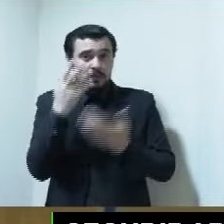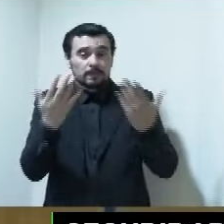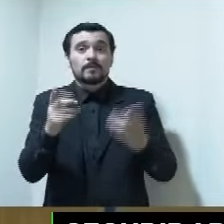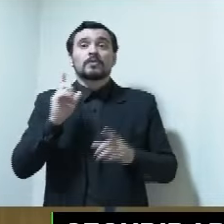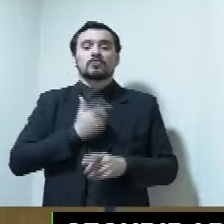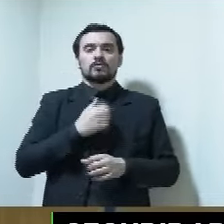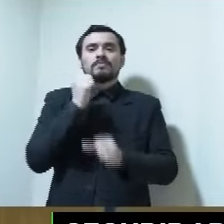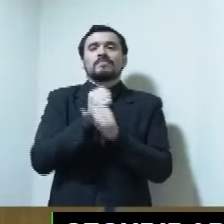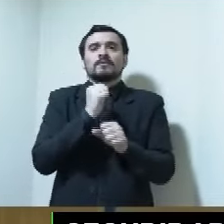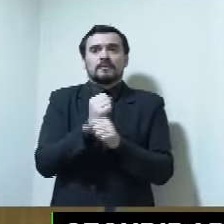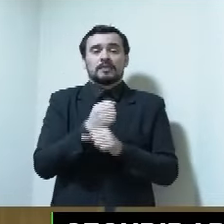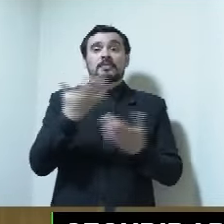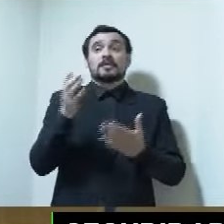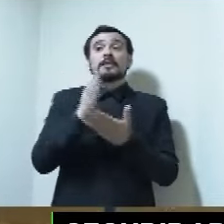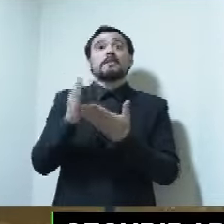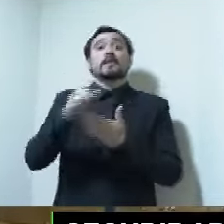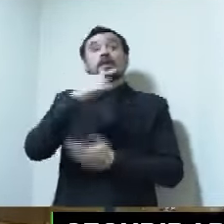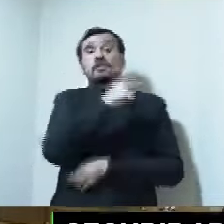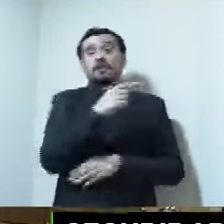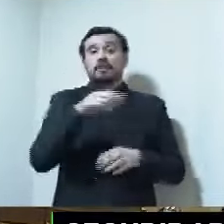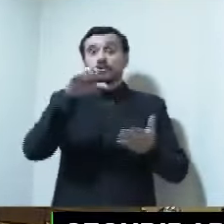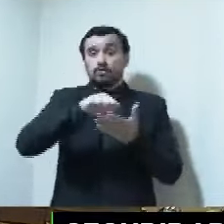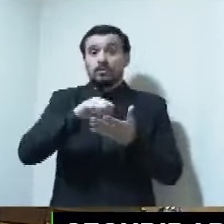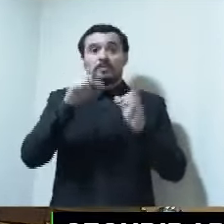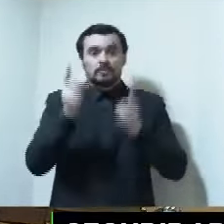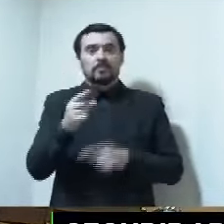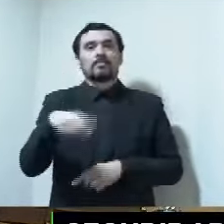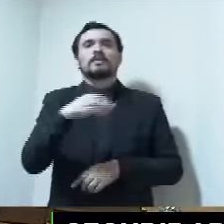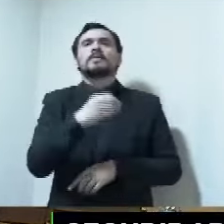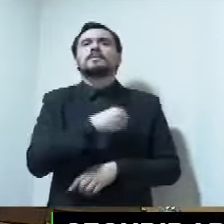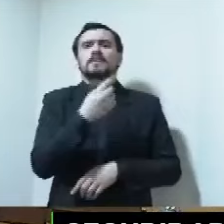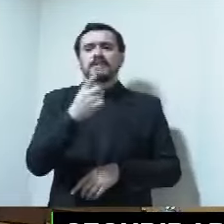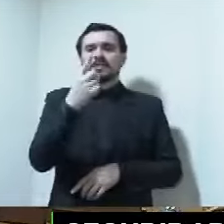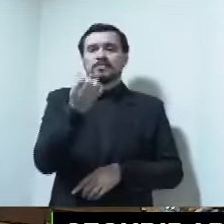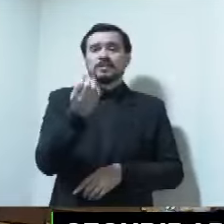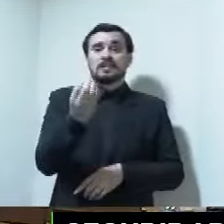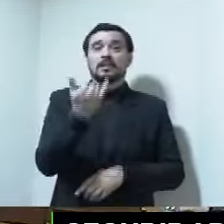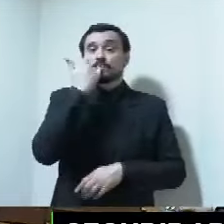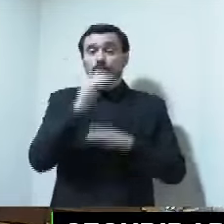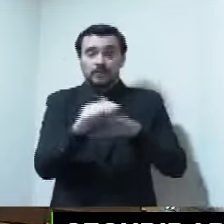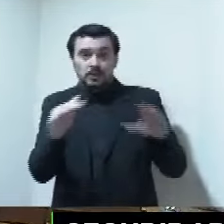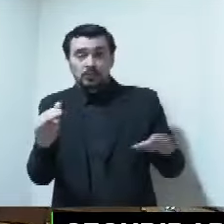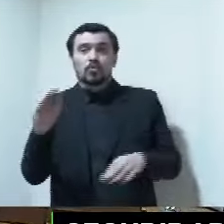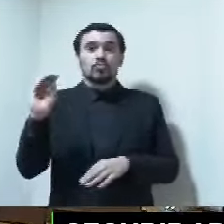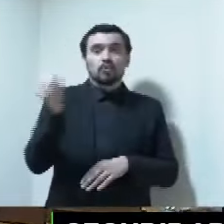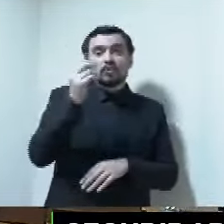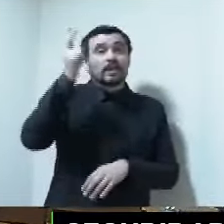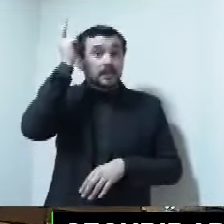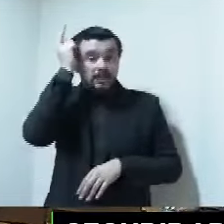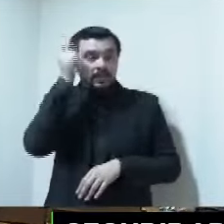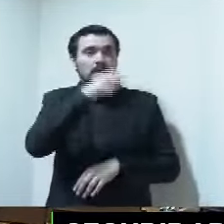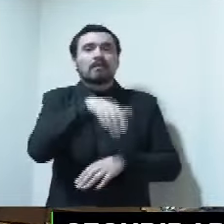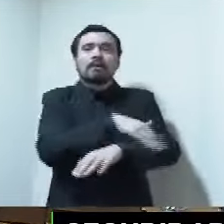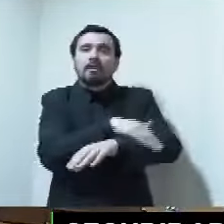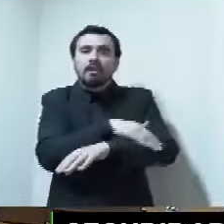realizamos una intervención en la terminal de ómnibus de Asunción, rescatando a más de 160 niños y adolescentes indígenas en situación